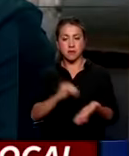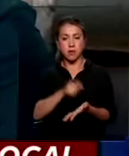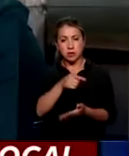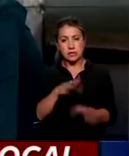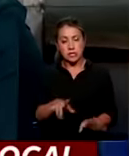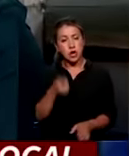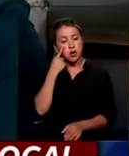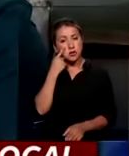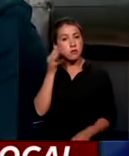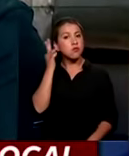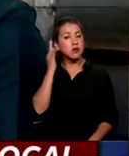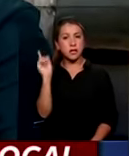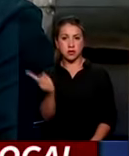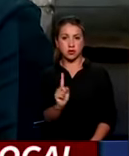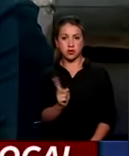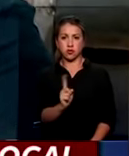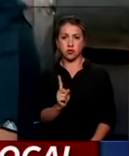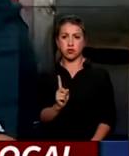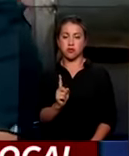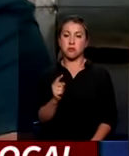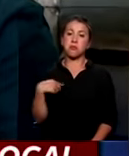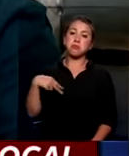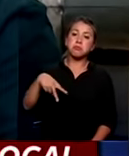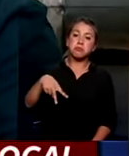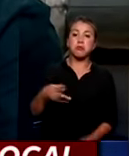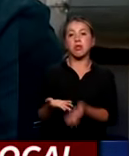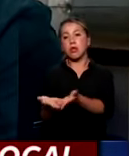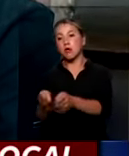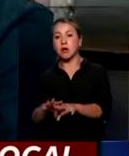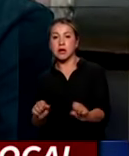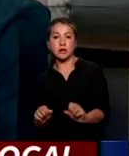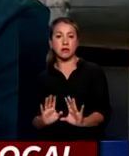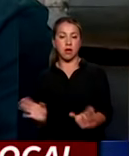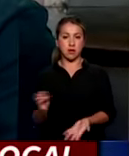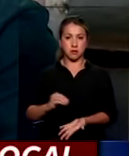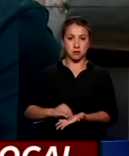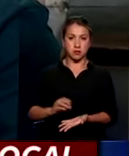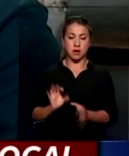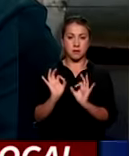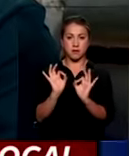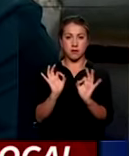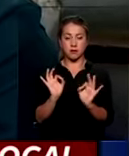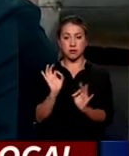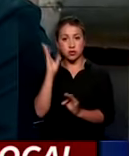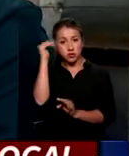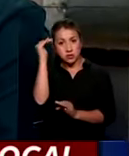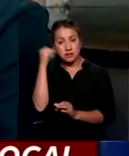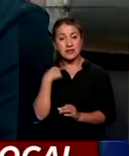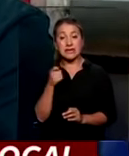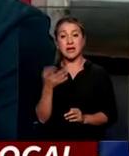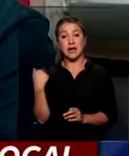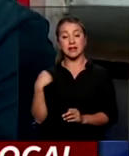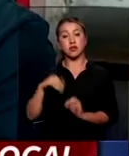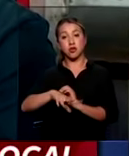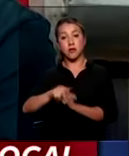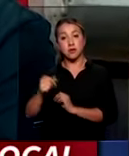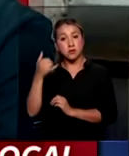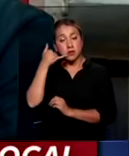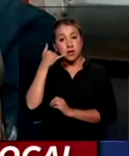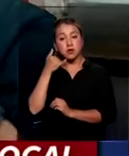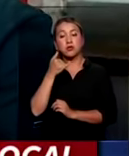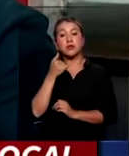conocían a esta mujer? No, de pasada vino, lo dejó y nada más hizo perfecto. No sabían que ella se lo había robado antes.